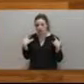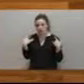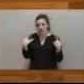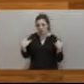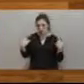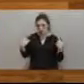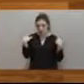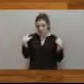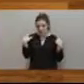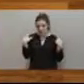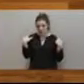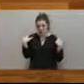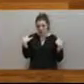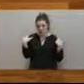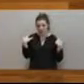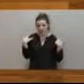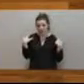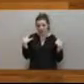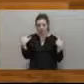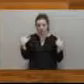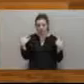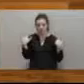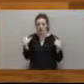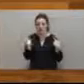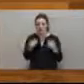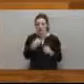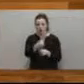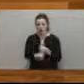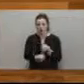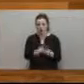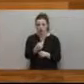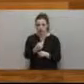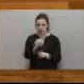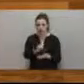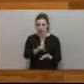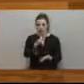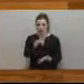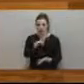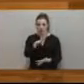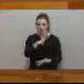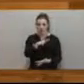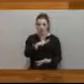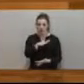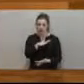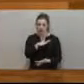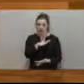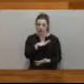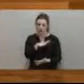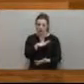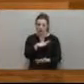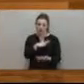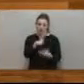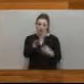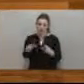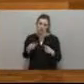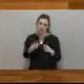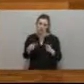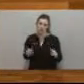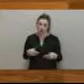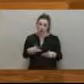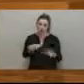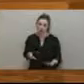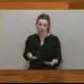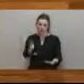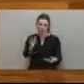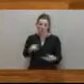les ha tocado ejercer esta legislatura. Por favor, háganos ese favor a todos los asturianos, cumplan con su deber